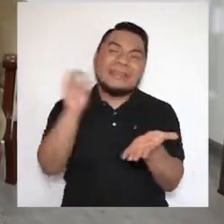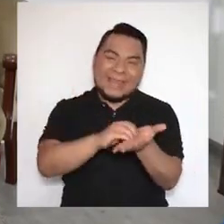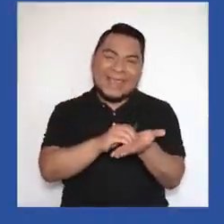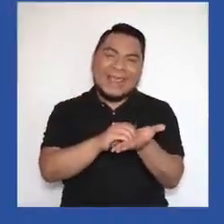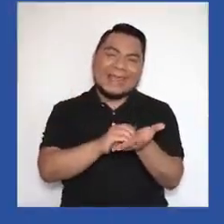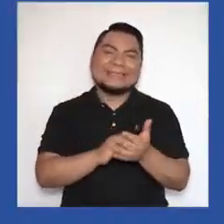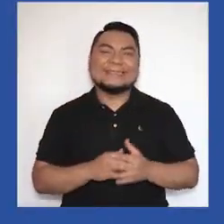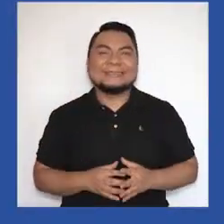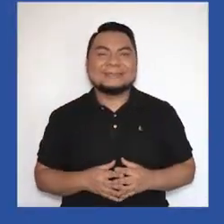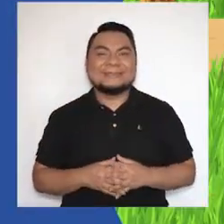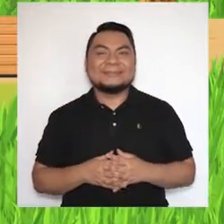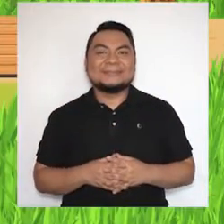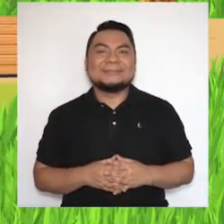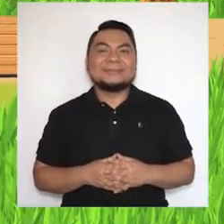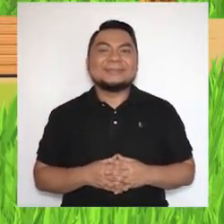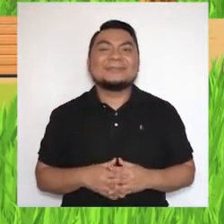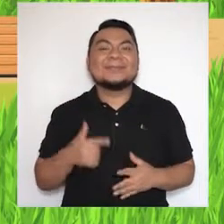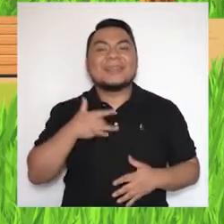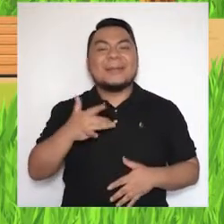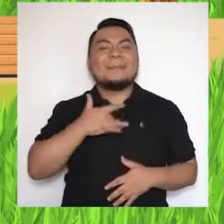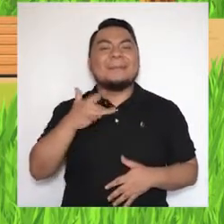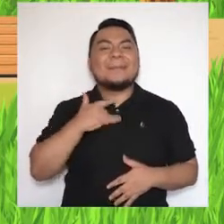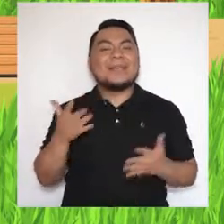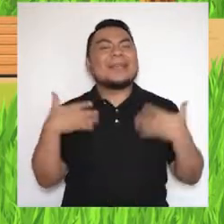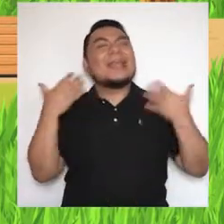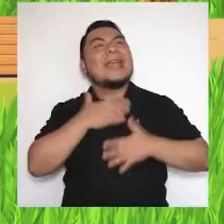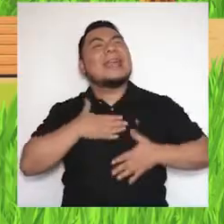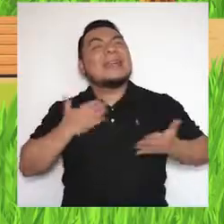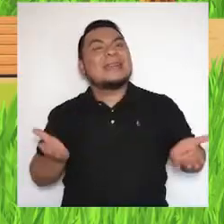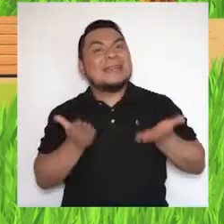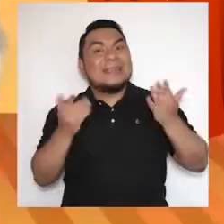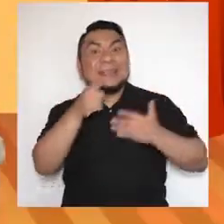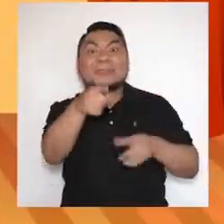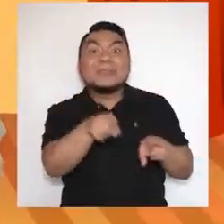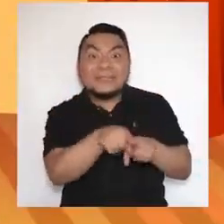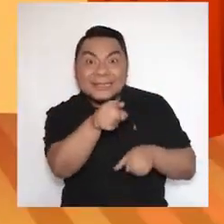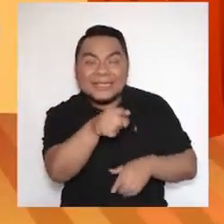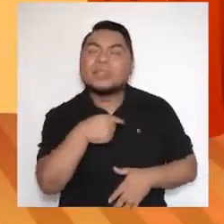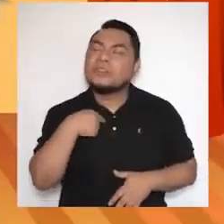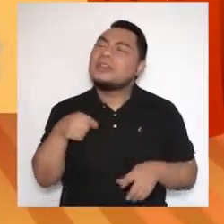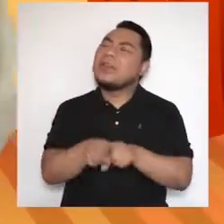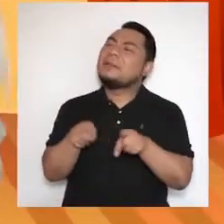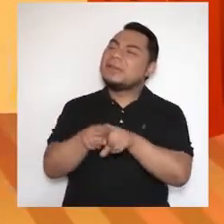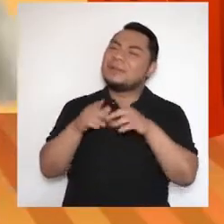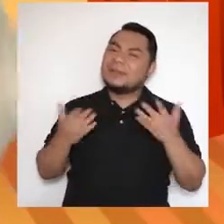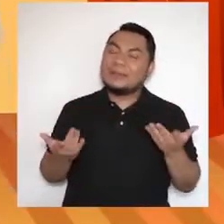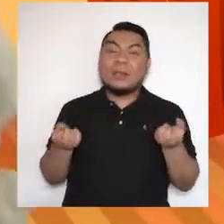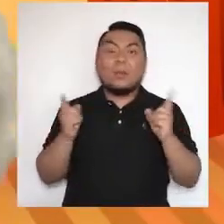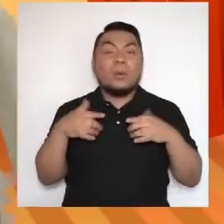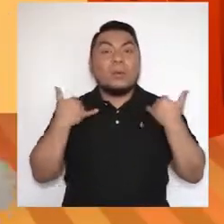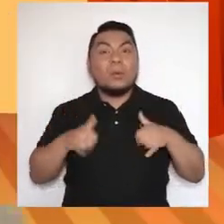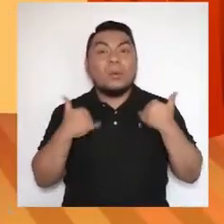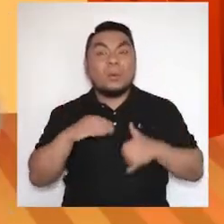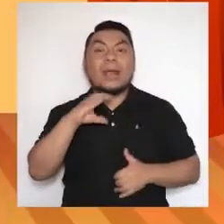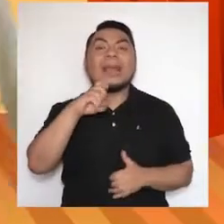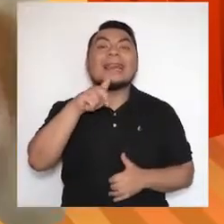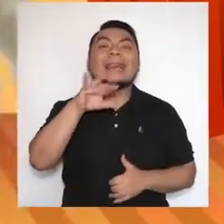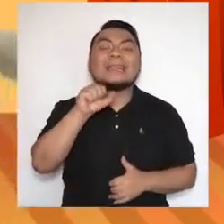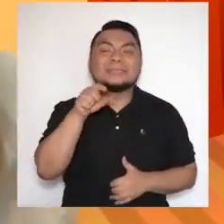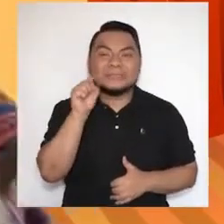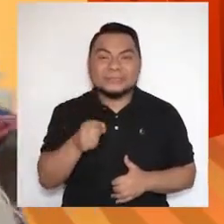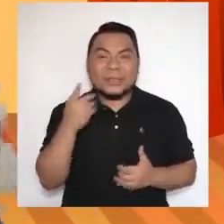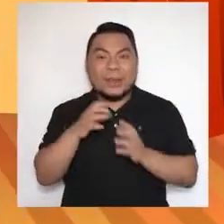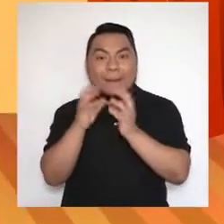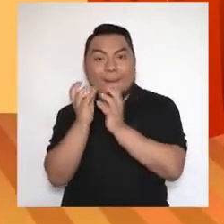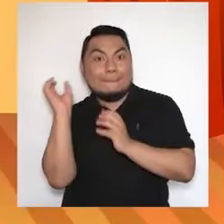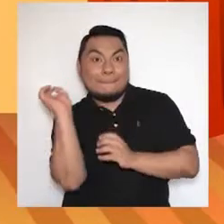otra vez! ¡Me siento lleno de energía! ¿Y tú, Chancay? También. Como cuando jugamos con Carlitos, él lanza la